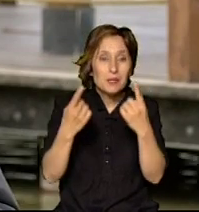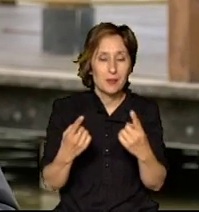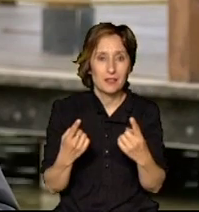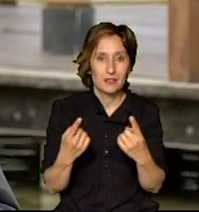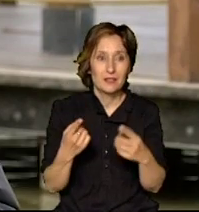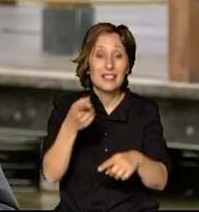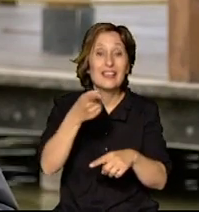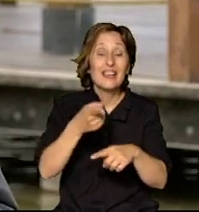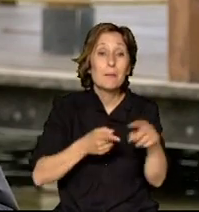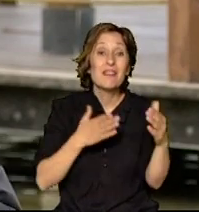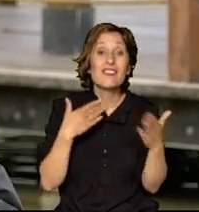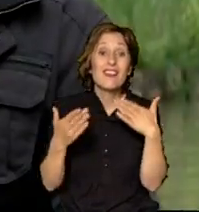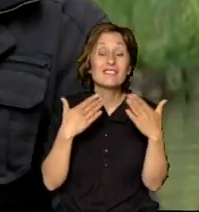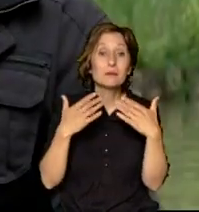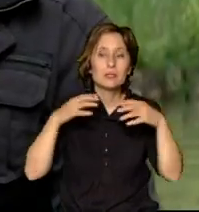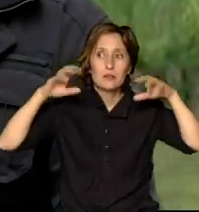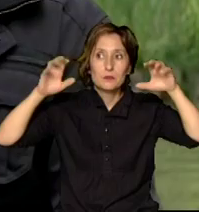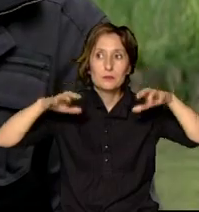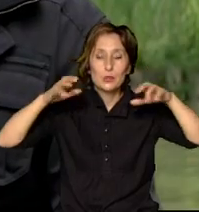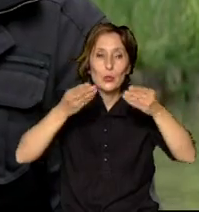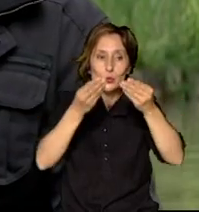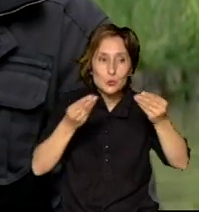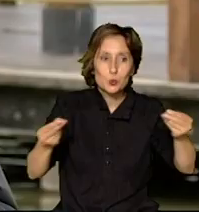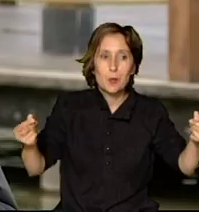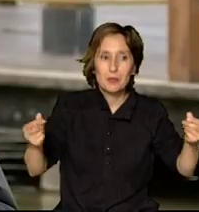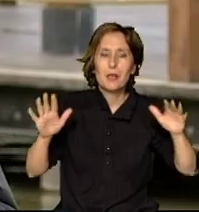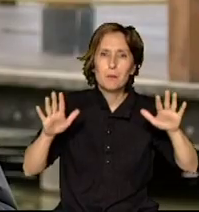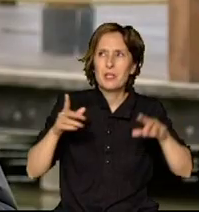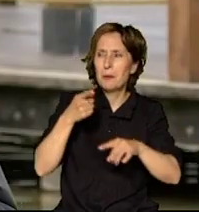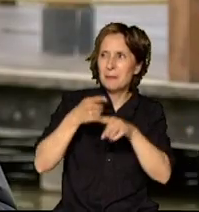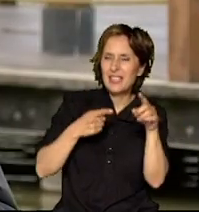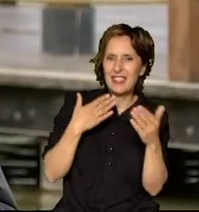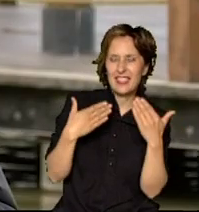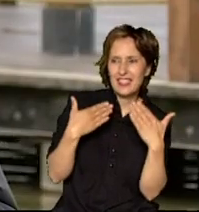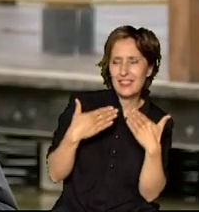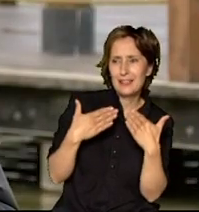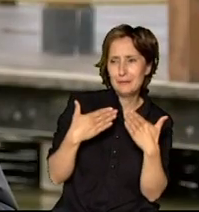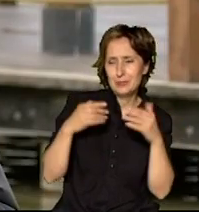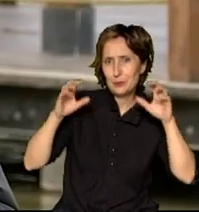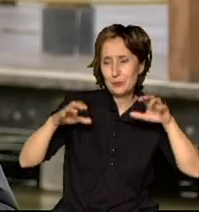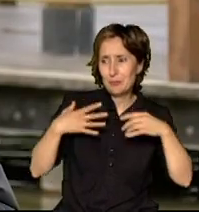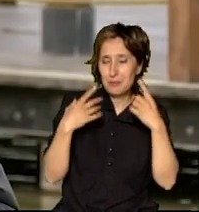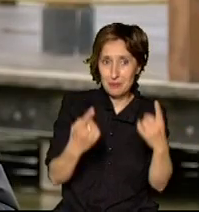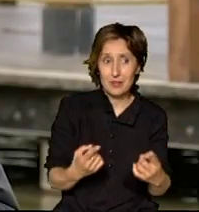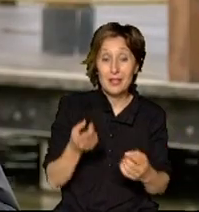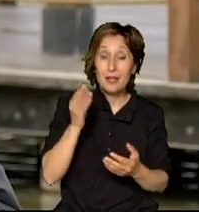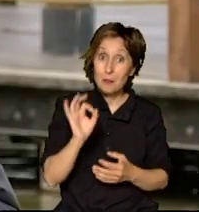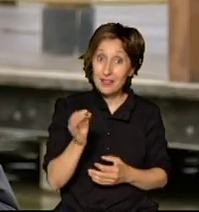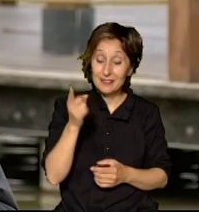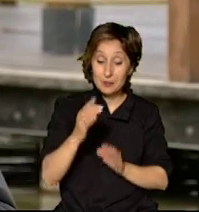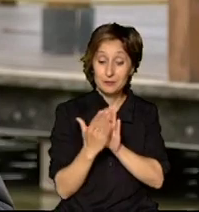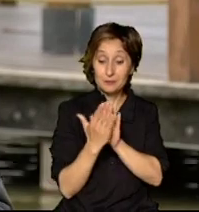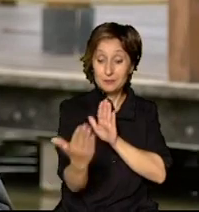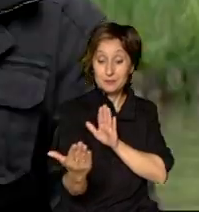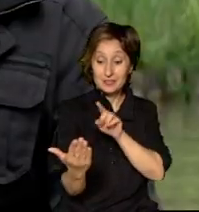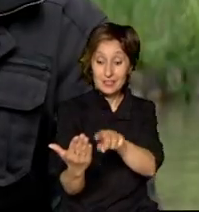media entrevista bajo la lluvia. Lluvia ligera, pero yo creo que es la primera vez también que tengo delante un invitado que se ha mojado